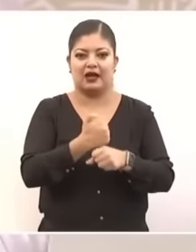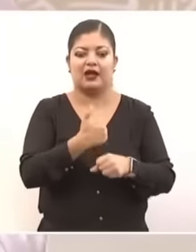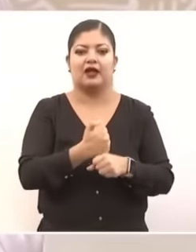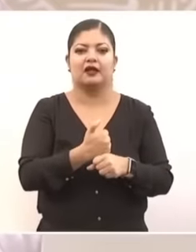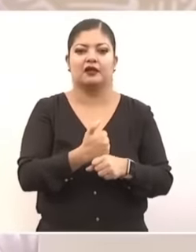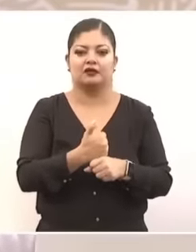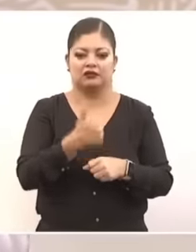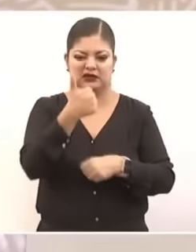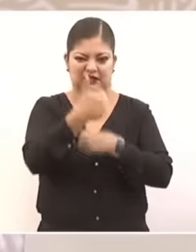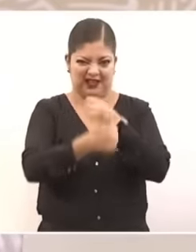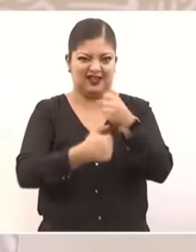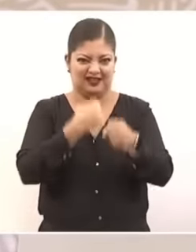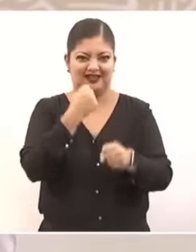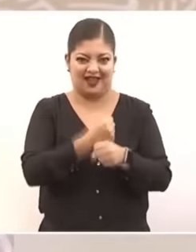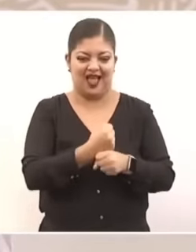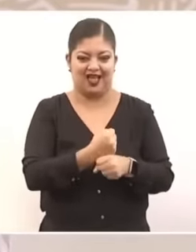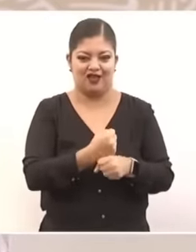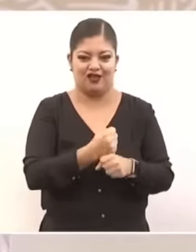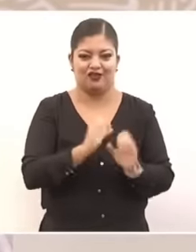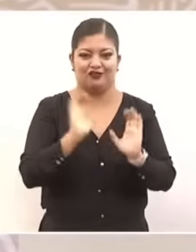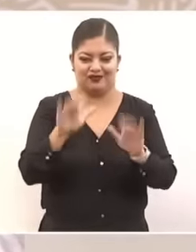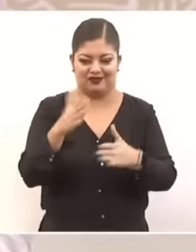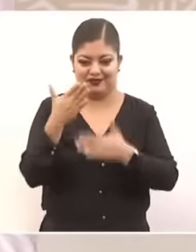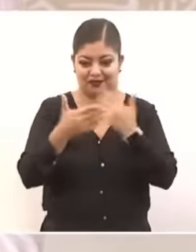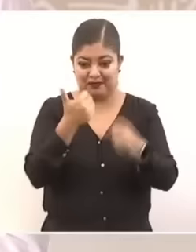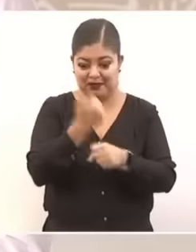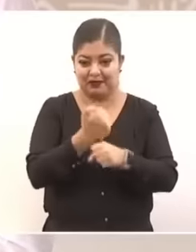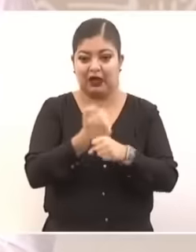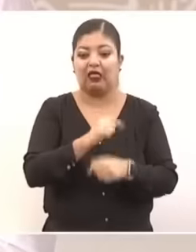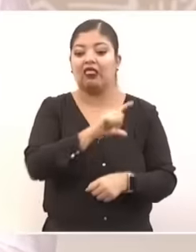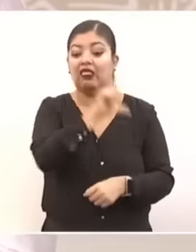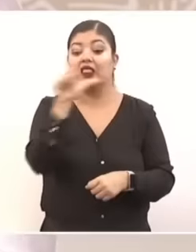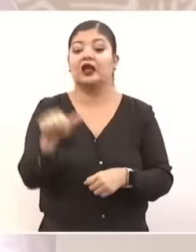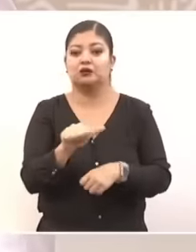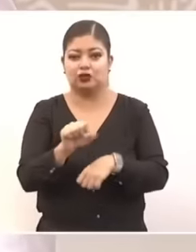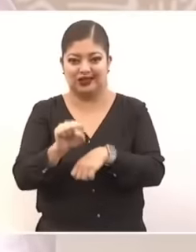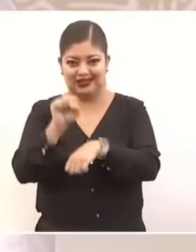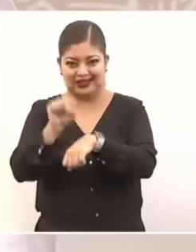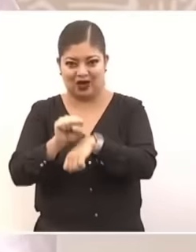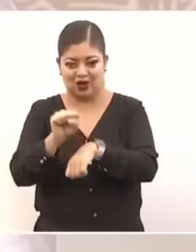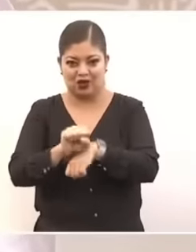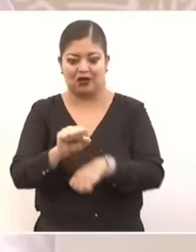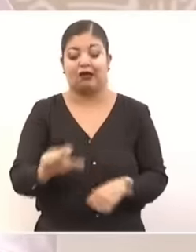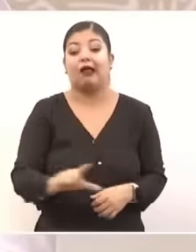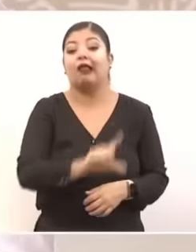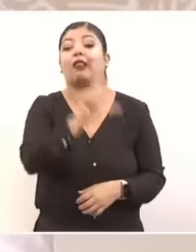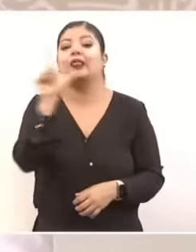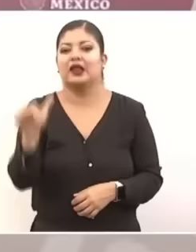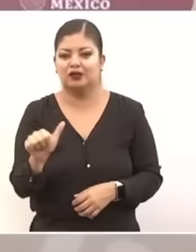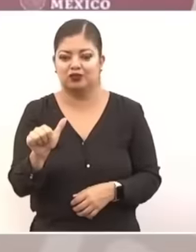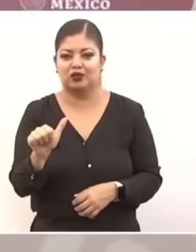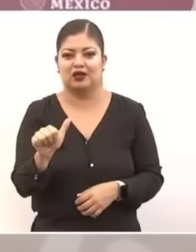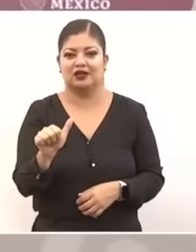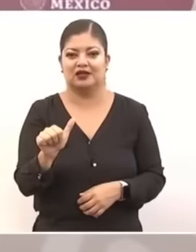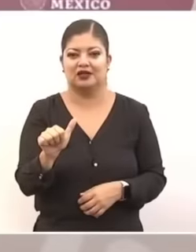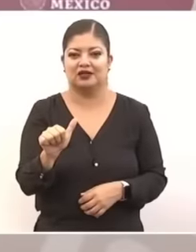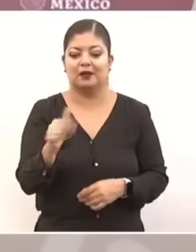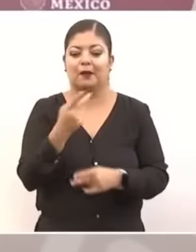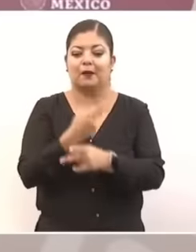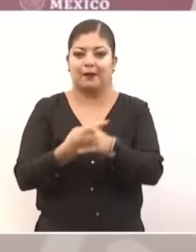a los 6 años a la primaria, y luego la secundaria, y luego el nivel medio